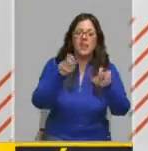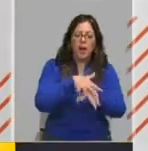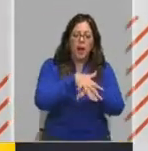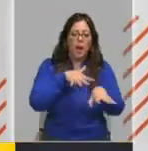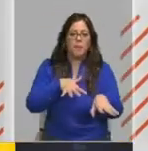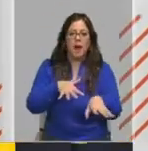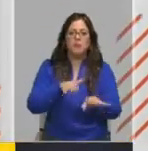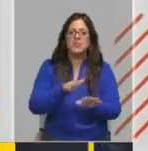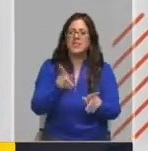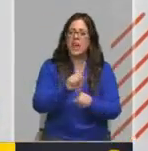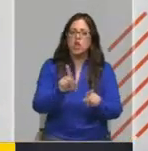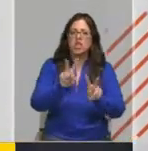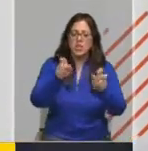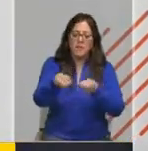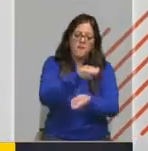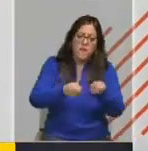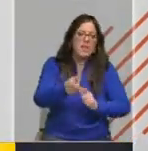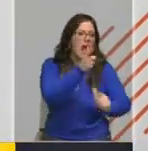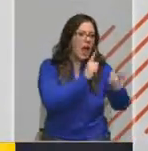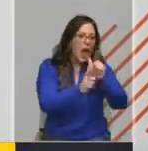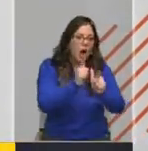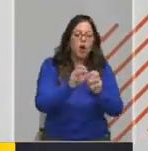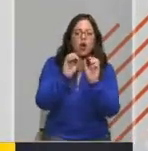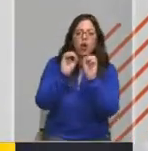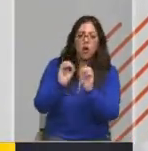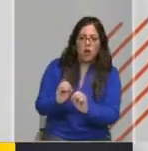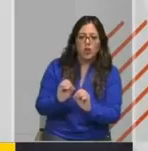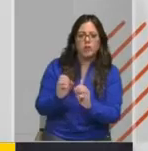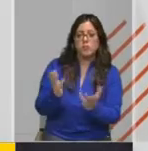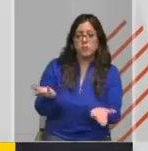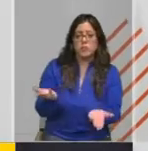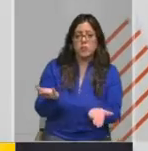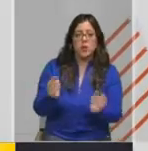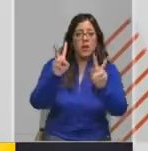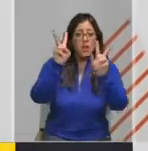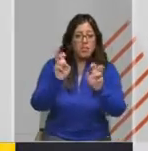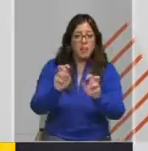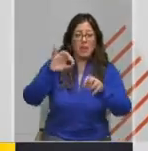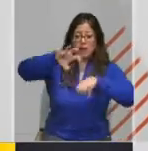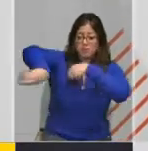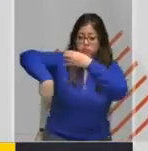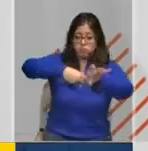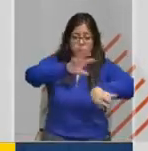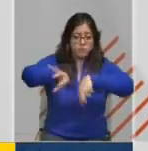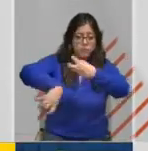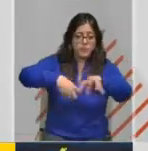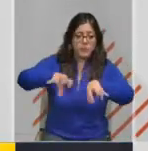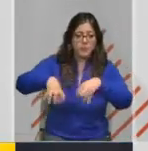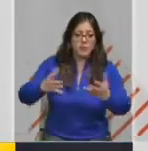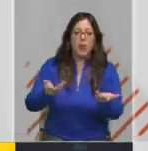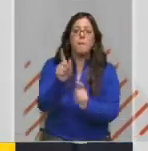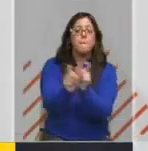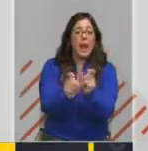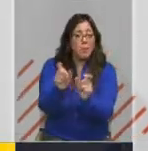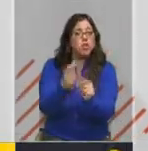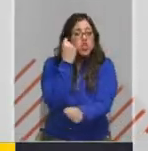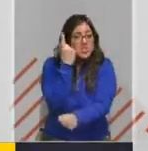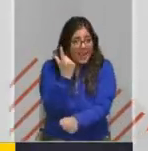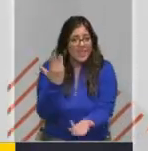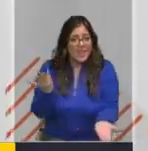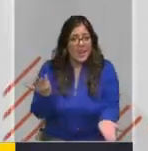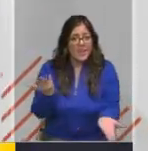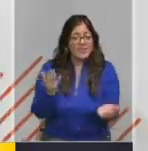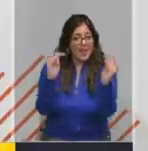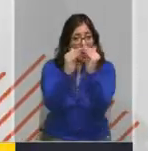sea expendido de alcohol o que no sea un términos de discoteca, por decirlo de alguna manera, para que la gente nos entienda, en